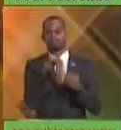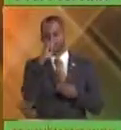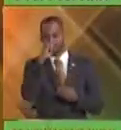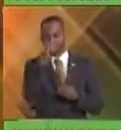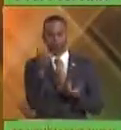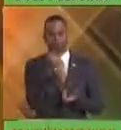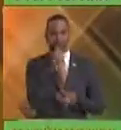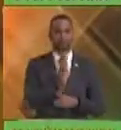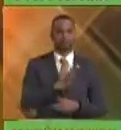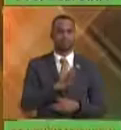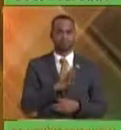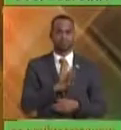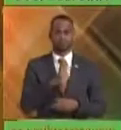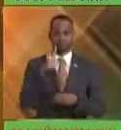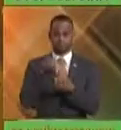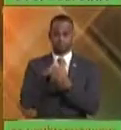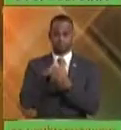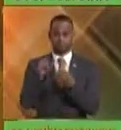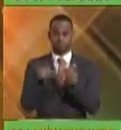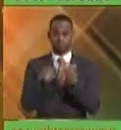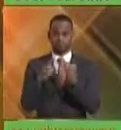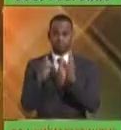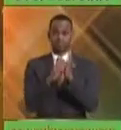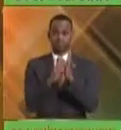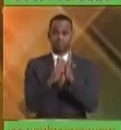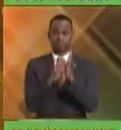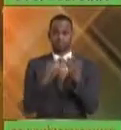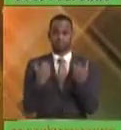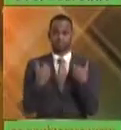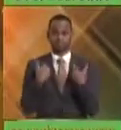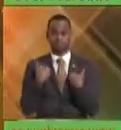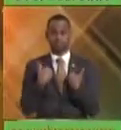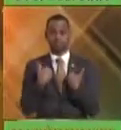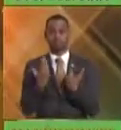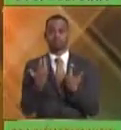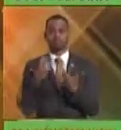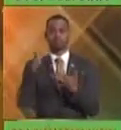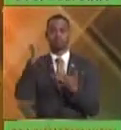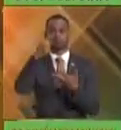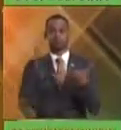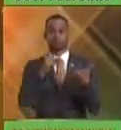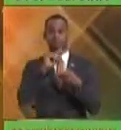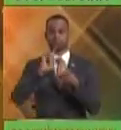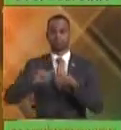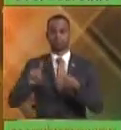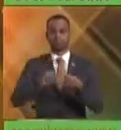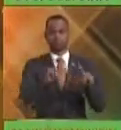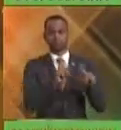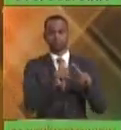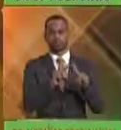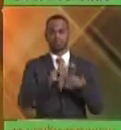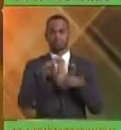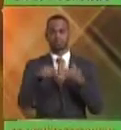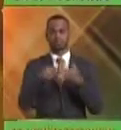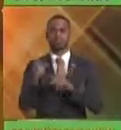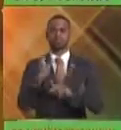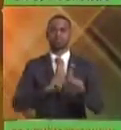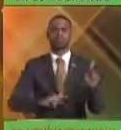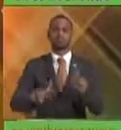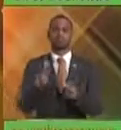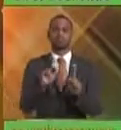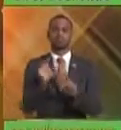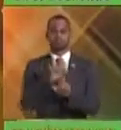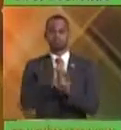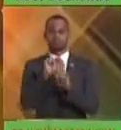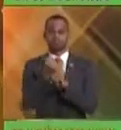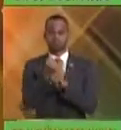mujeres y dentro del concepto de discapacidad hay una gran heterogeneidad una gran diversidad de personas y de